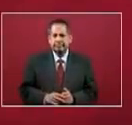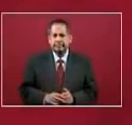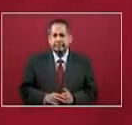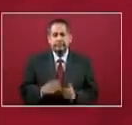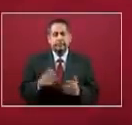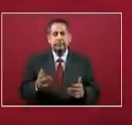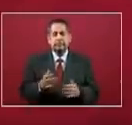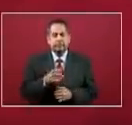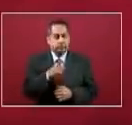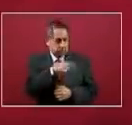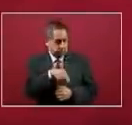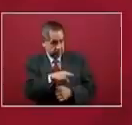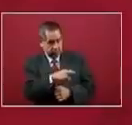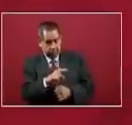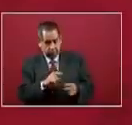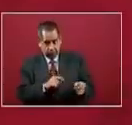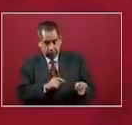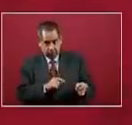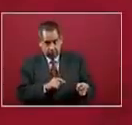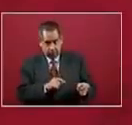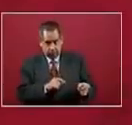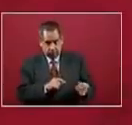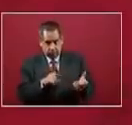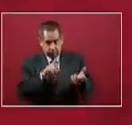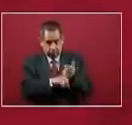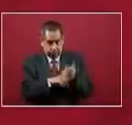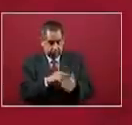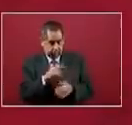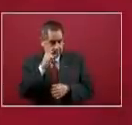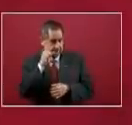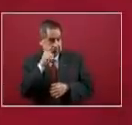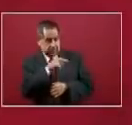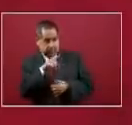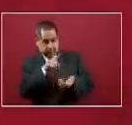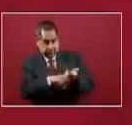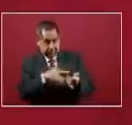¿o ustedes se sienten de la prensa fifí?